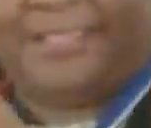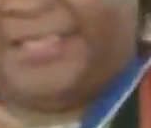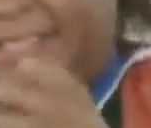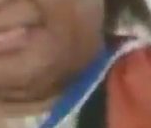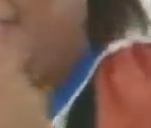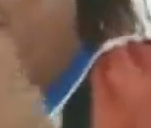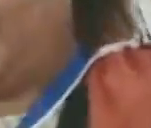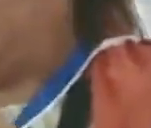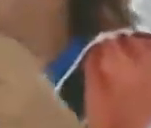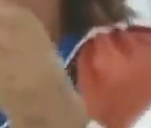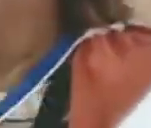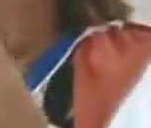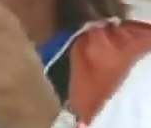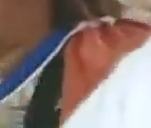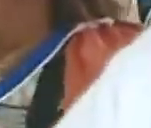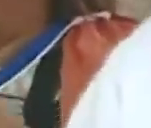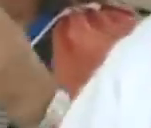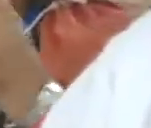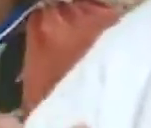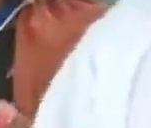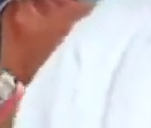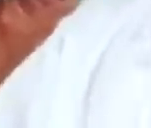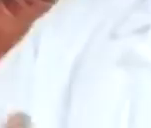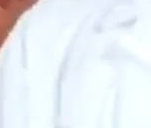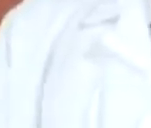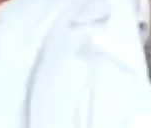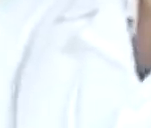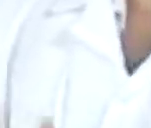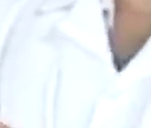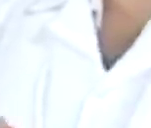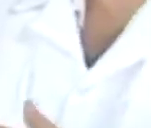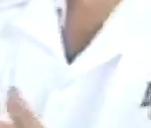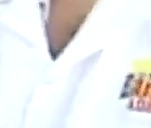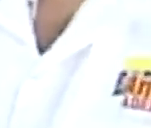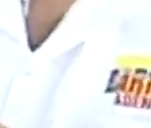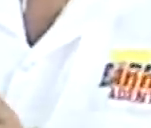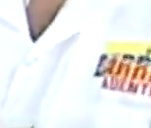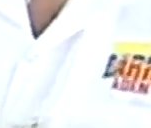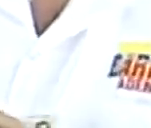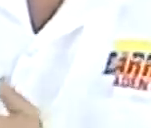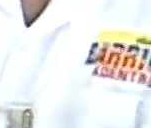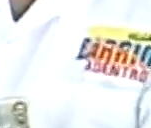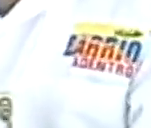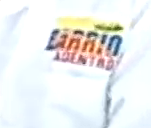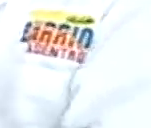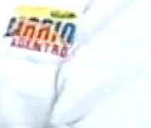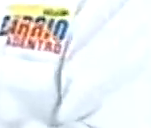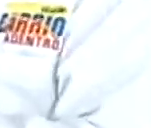Con Maduro estoy como presidente.